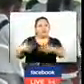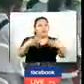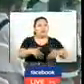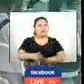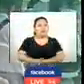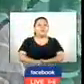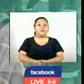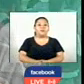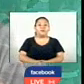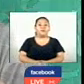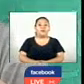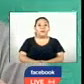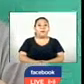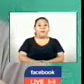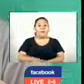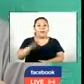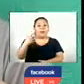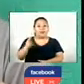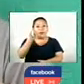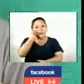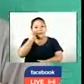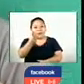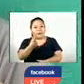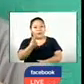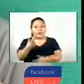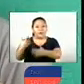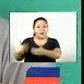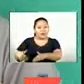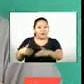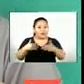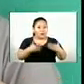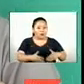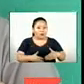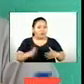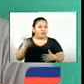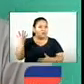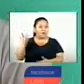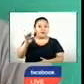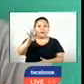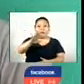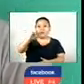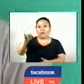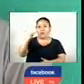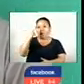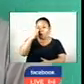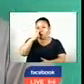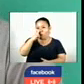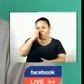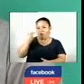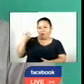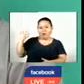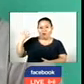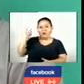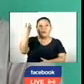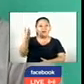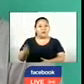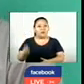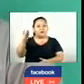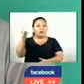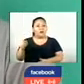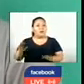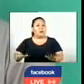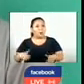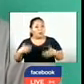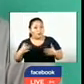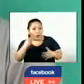Nosotros hemos hecho una serie de acciones el día 5 de junio y días anteriores para